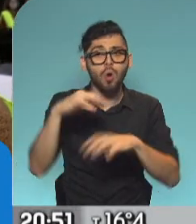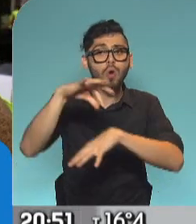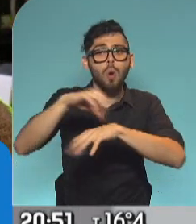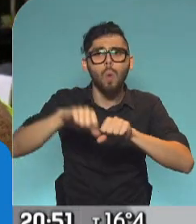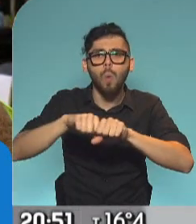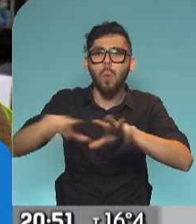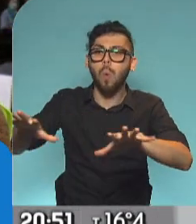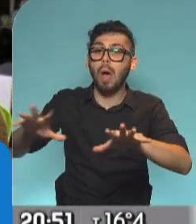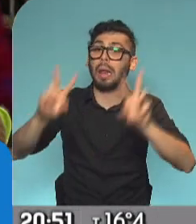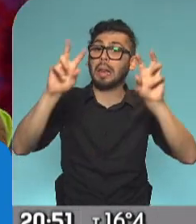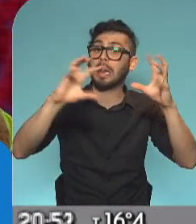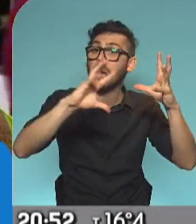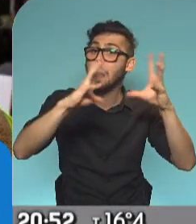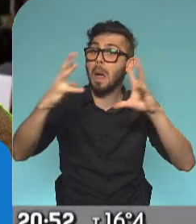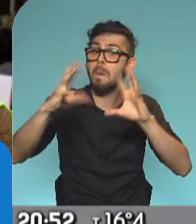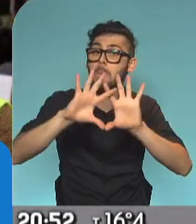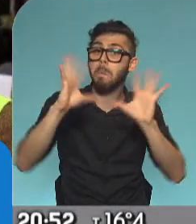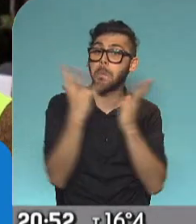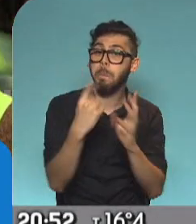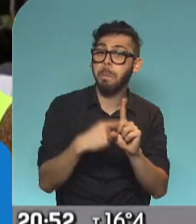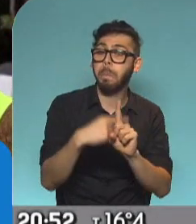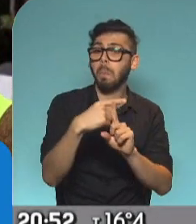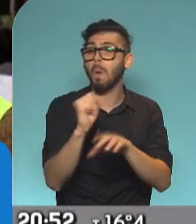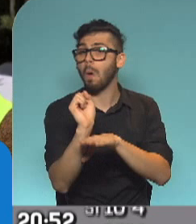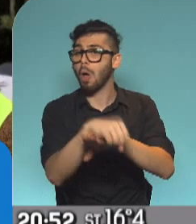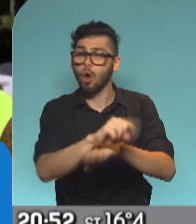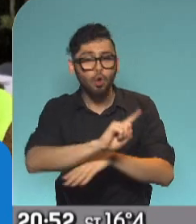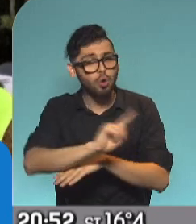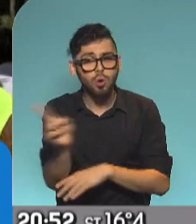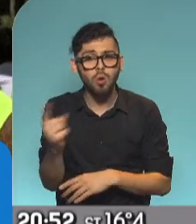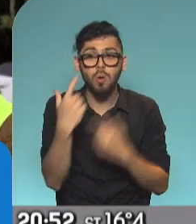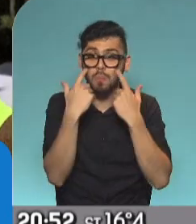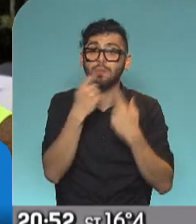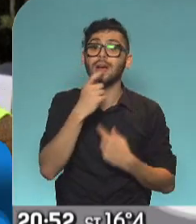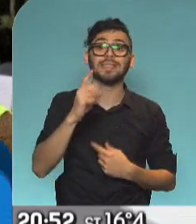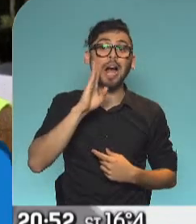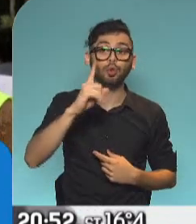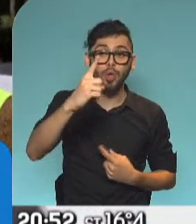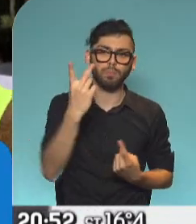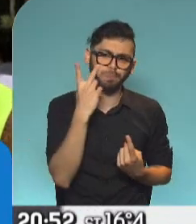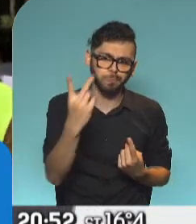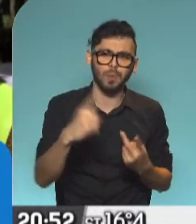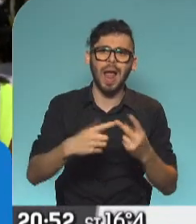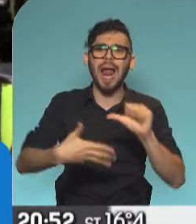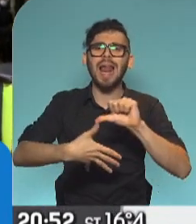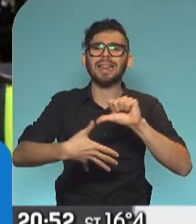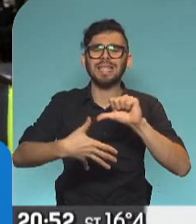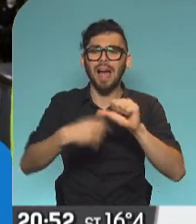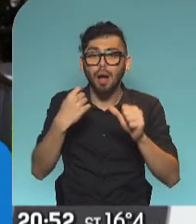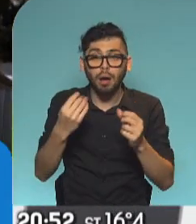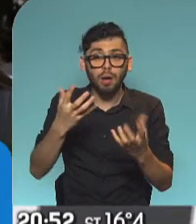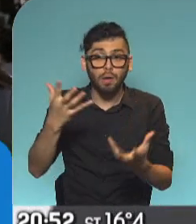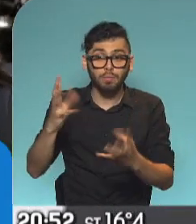del calentamiento global, porque actualmente, de hecho, lo estamos viendo en Estados Unidos, en América Latina, el tema de los